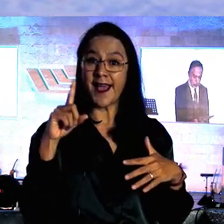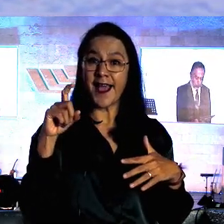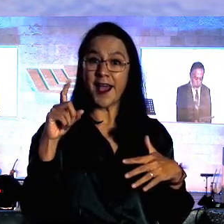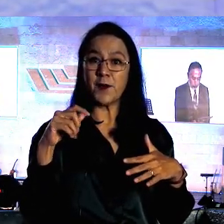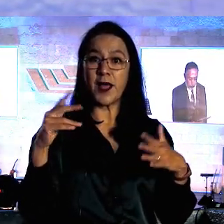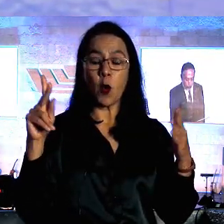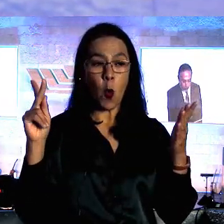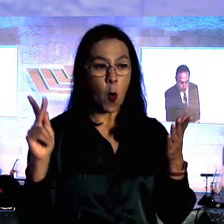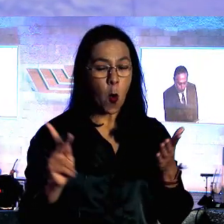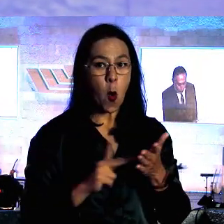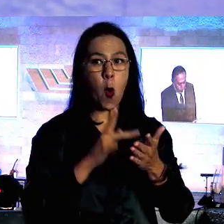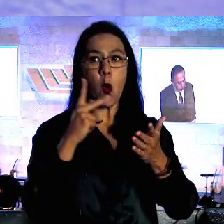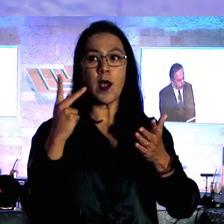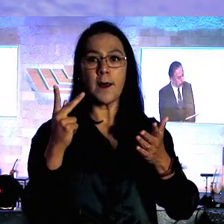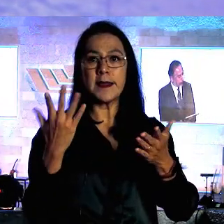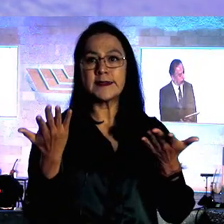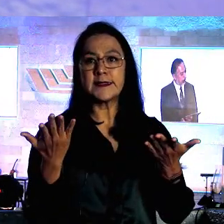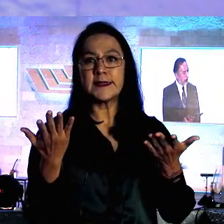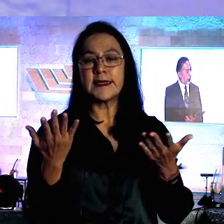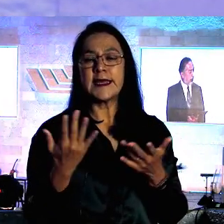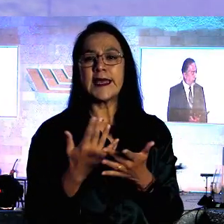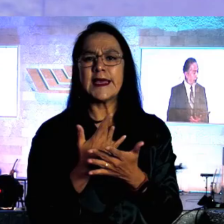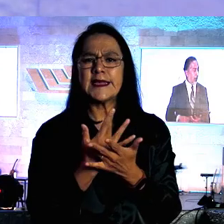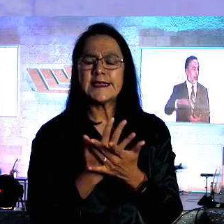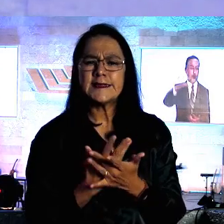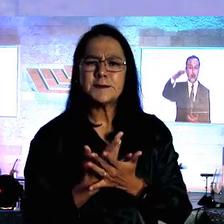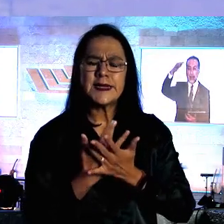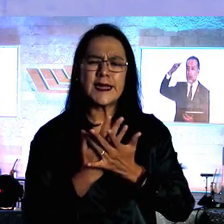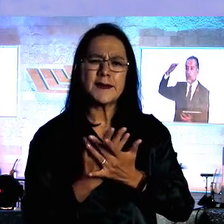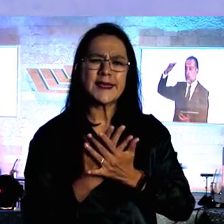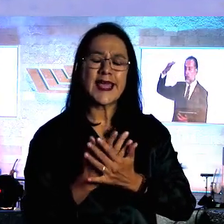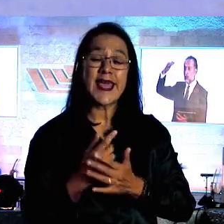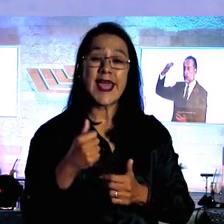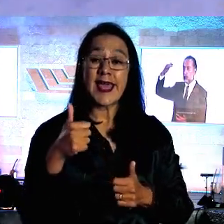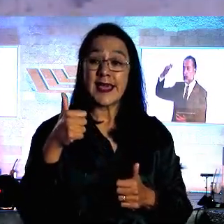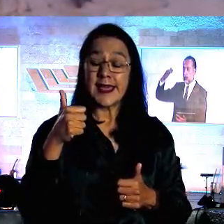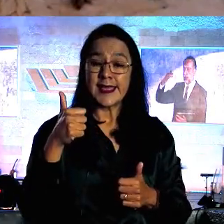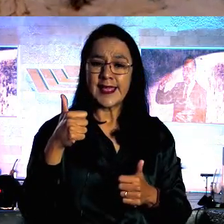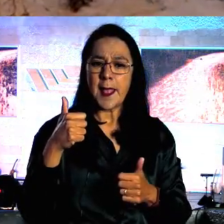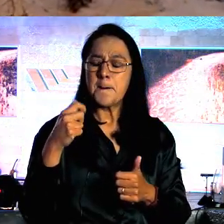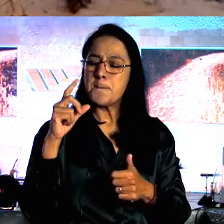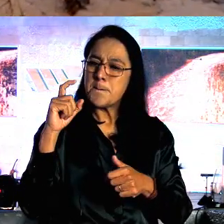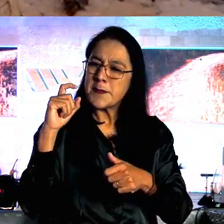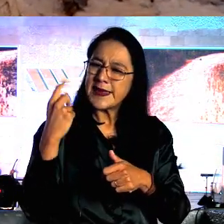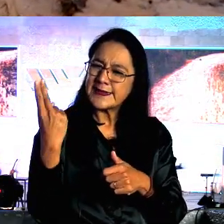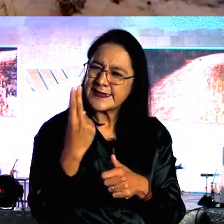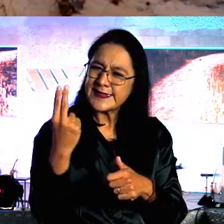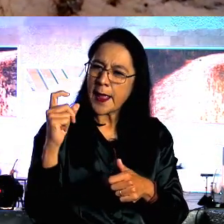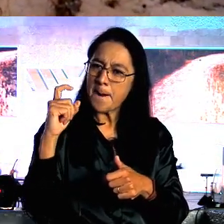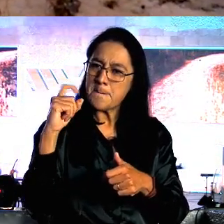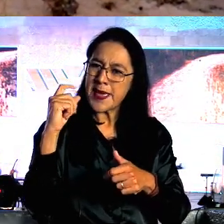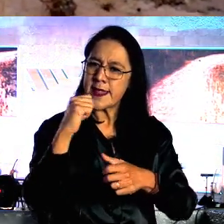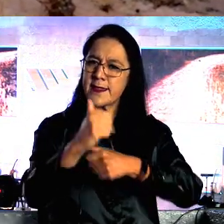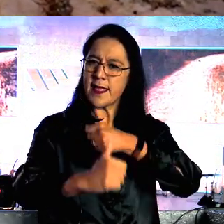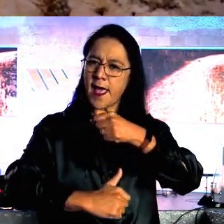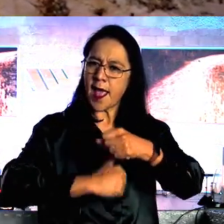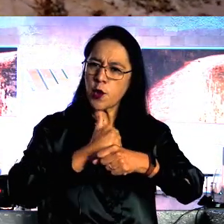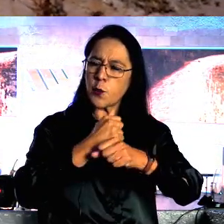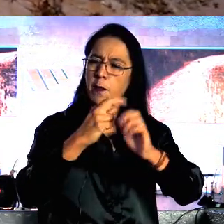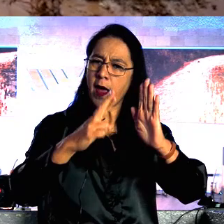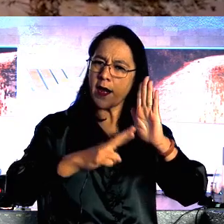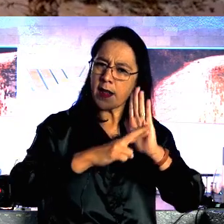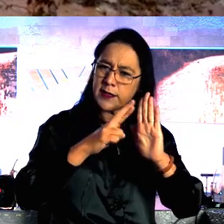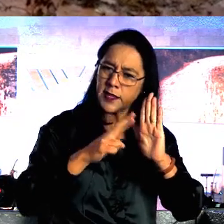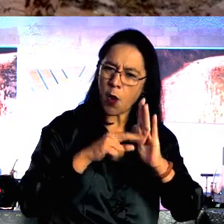tenemos más o menos un metro con 20, 6 metros, que habían tenido que hacer adaptaciones para bajar